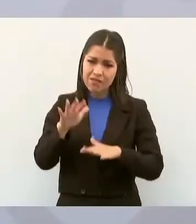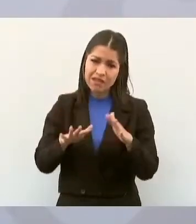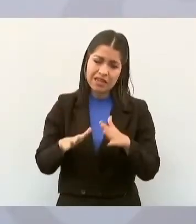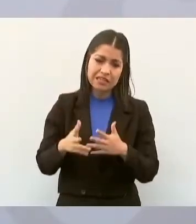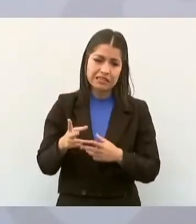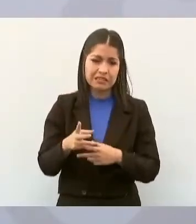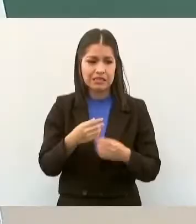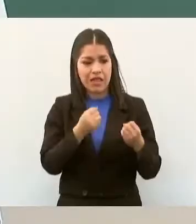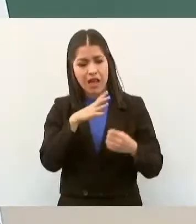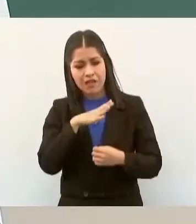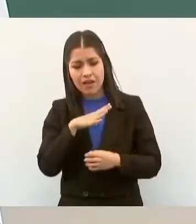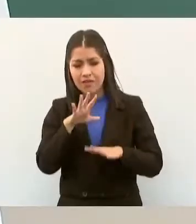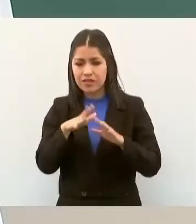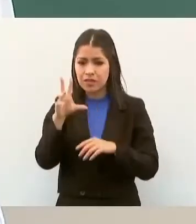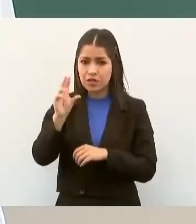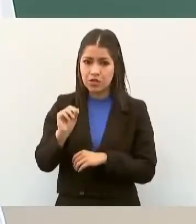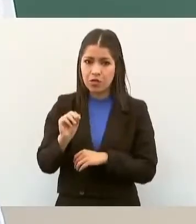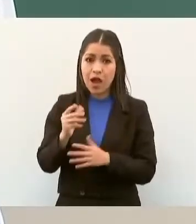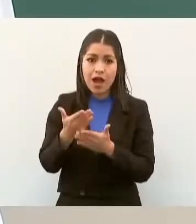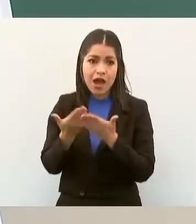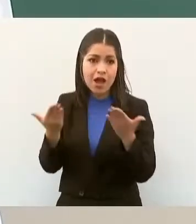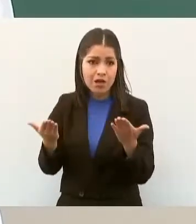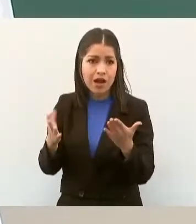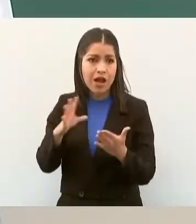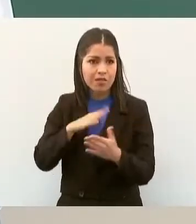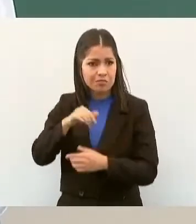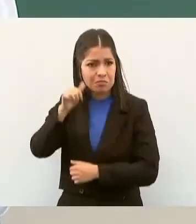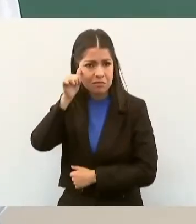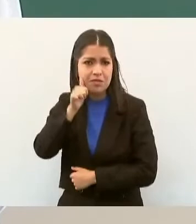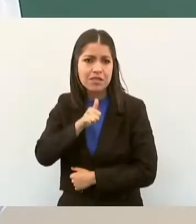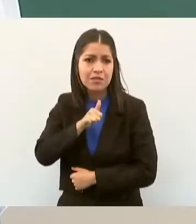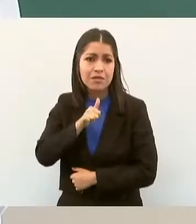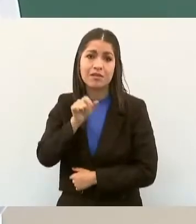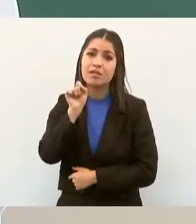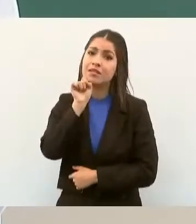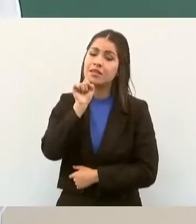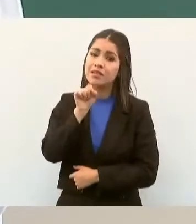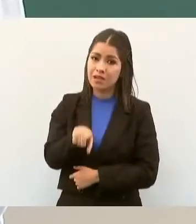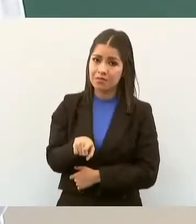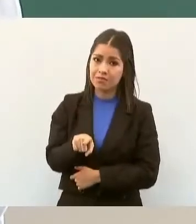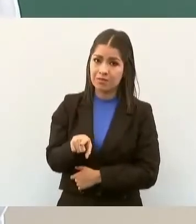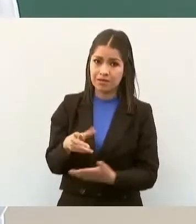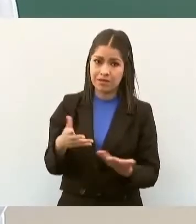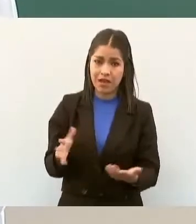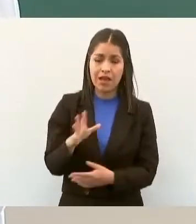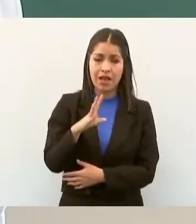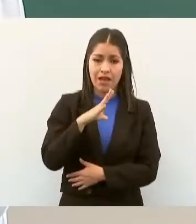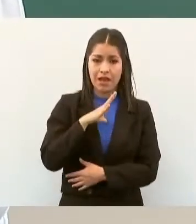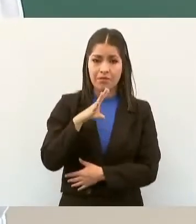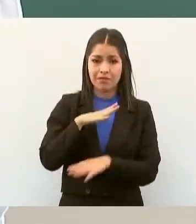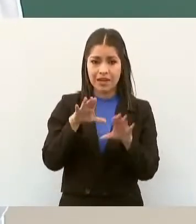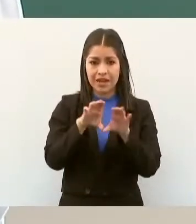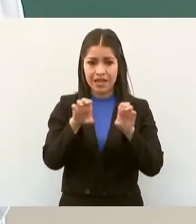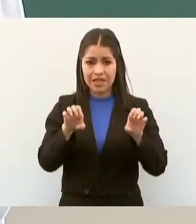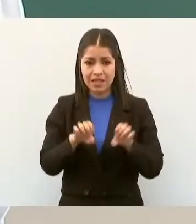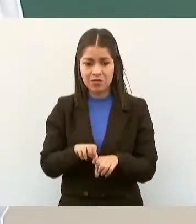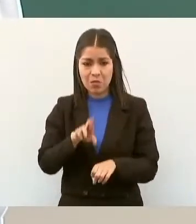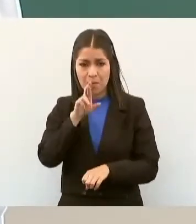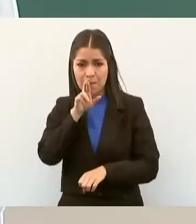tenemos incluido permanentemente. Asimismo, contaremos con mayor